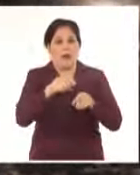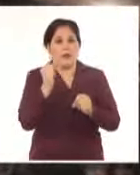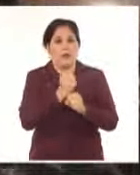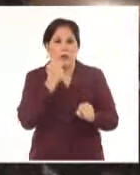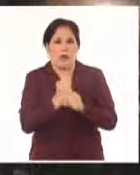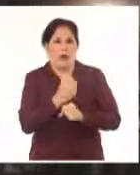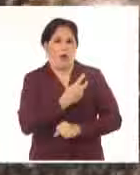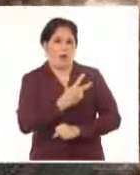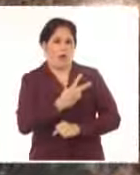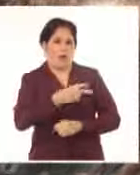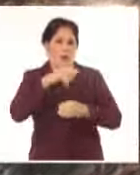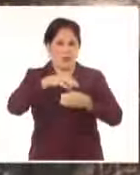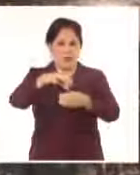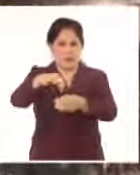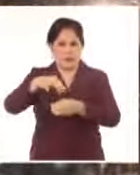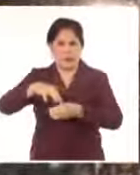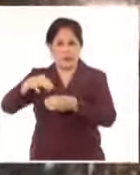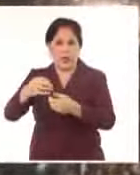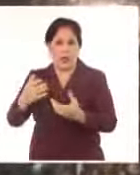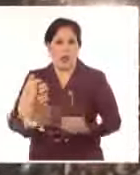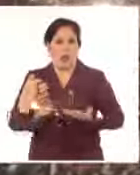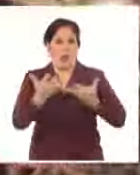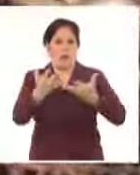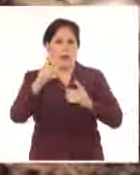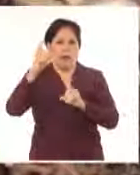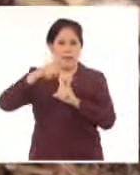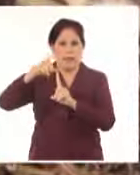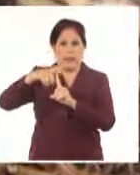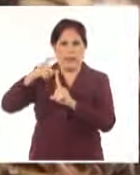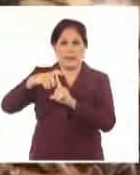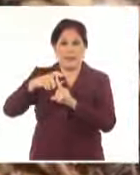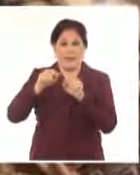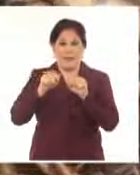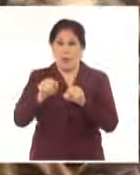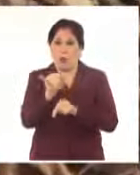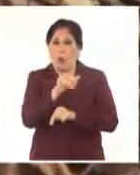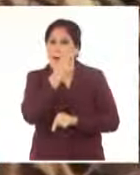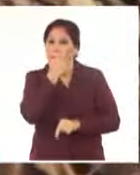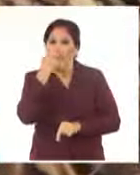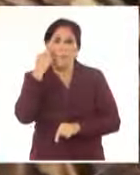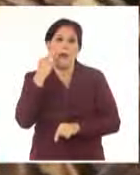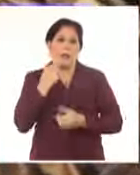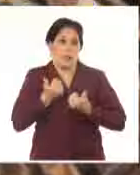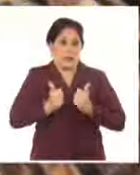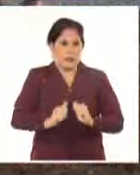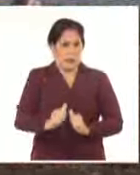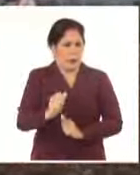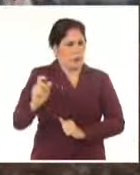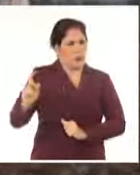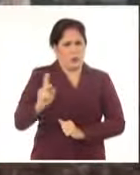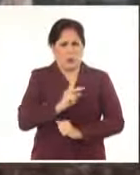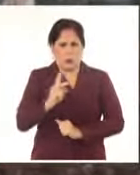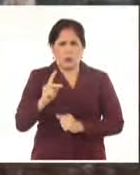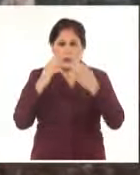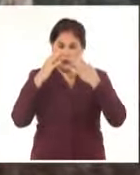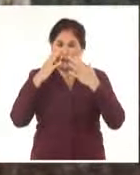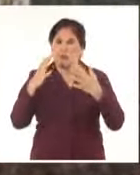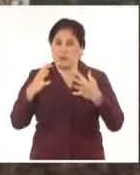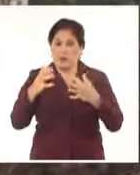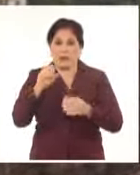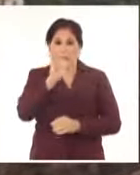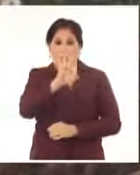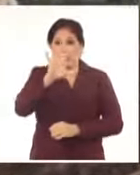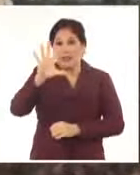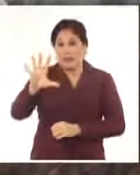trabajo voluntario como digno homenaje de la clase obrera al más universal de los cubanos en el aniversario 171 de su natalicio y al